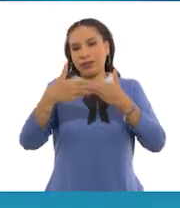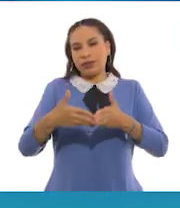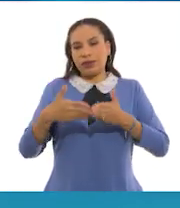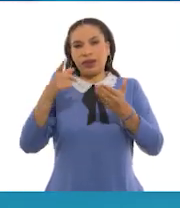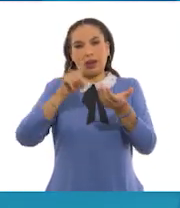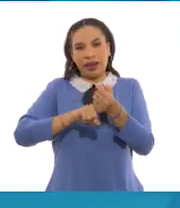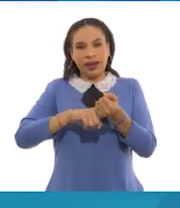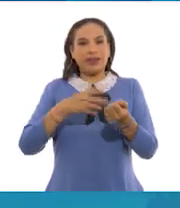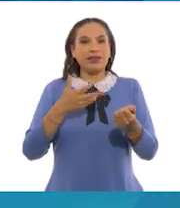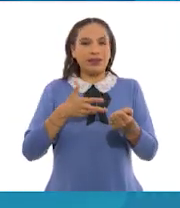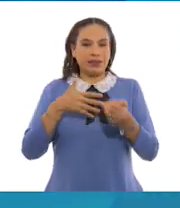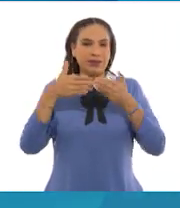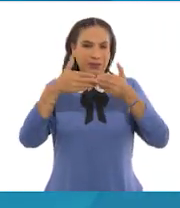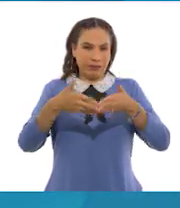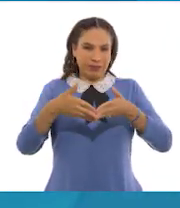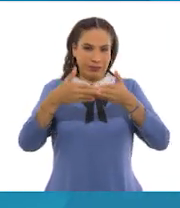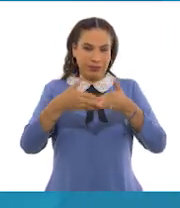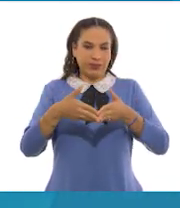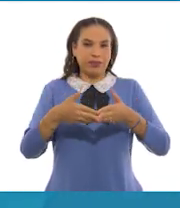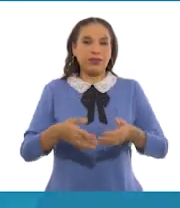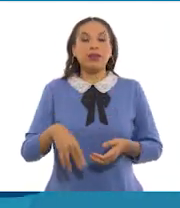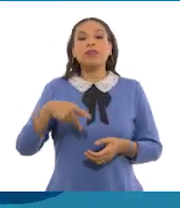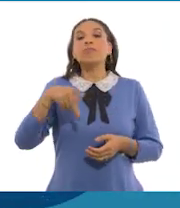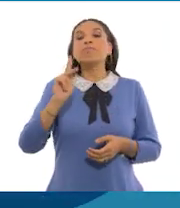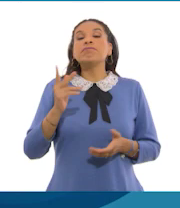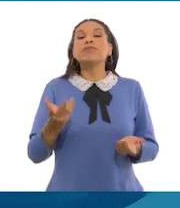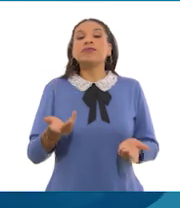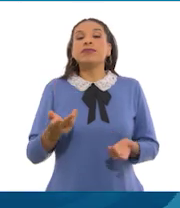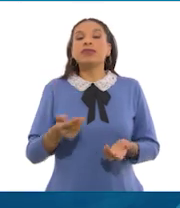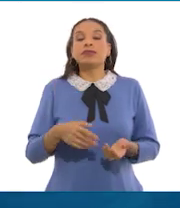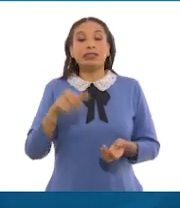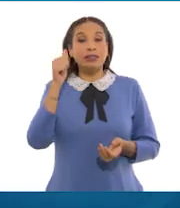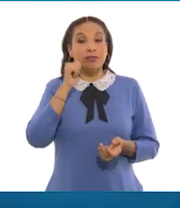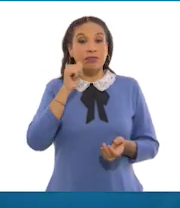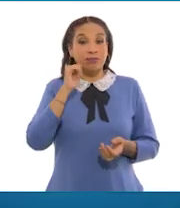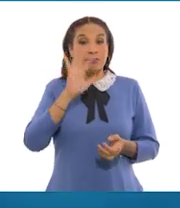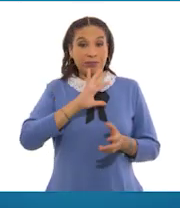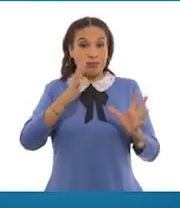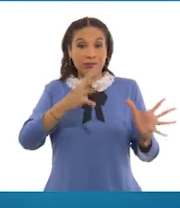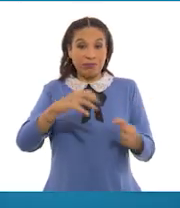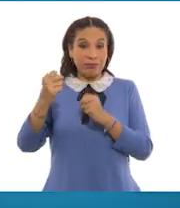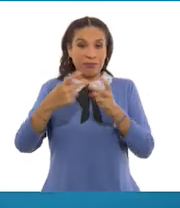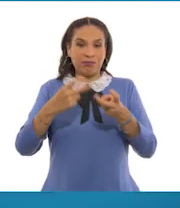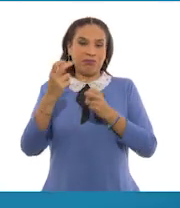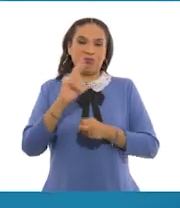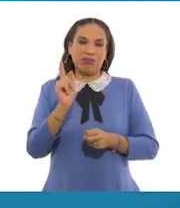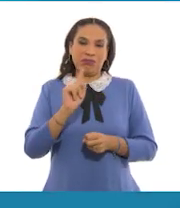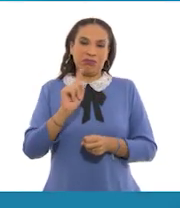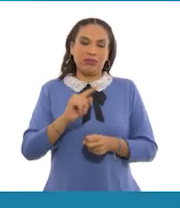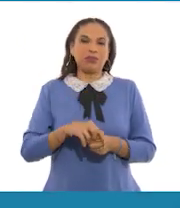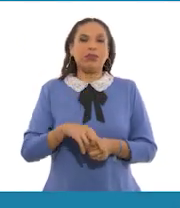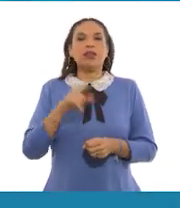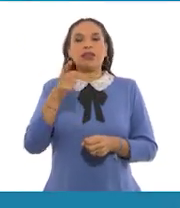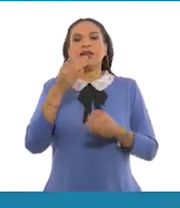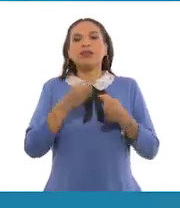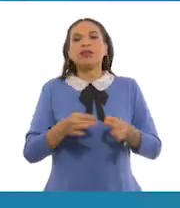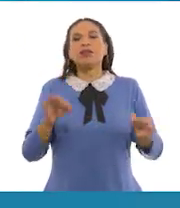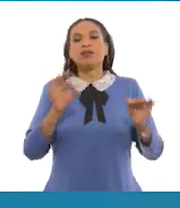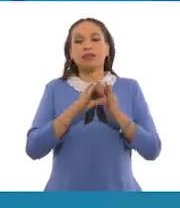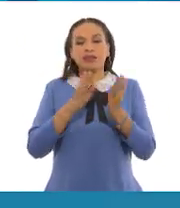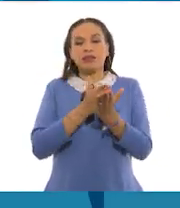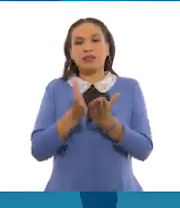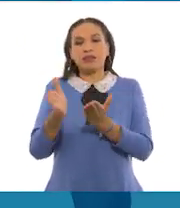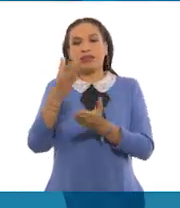que venían en las embarcaciones. Sin embargo, no siempre lograban su objetivo. Esta importante ruta